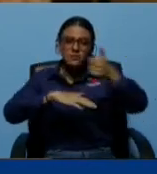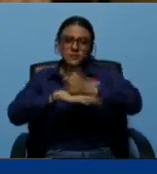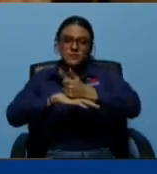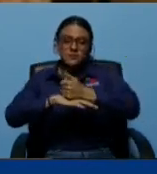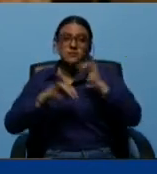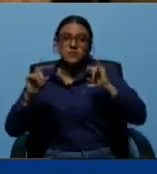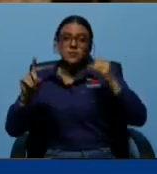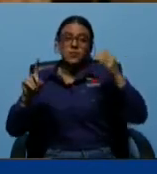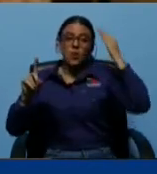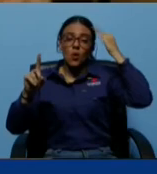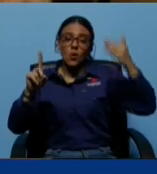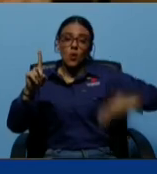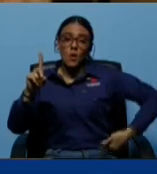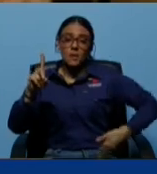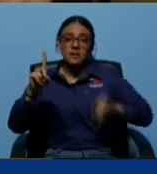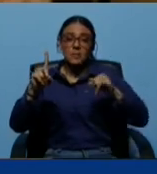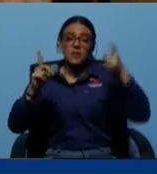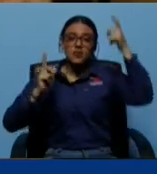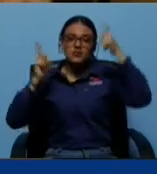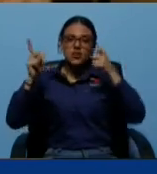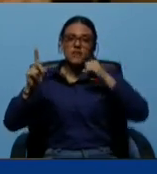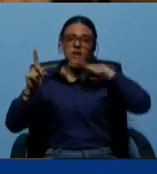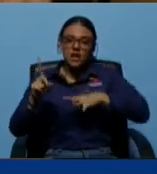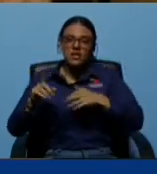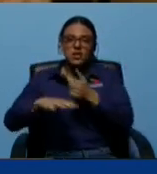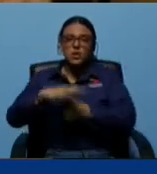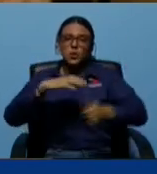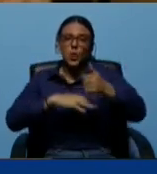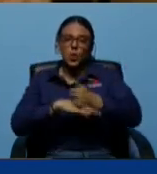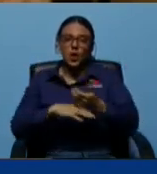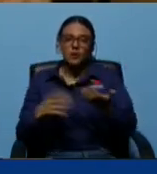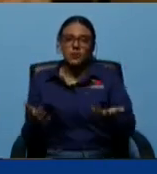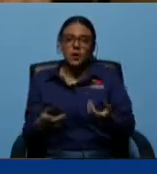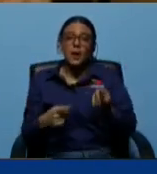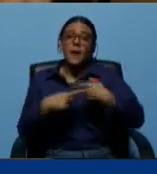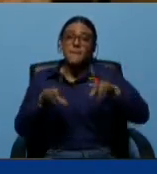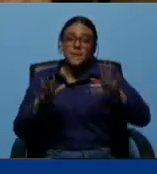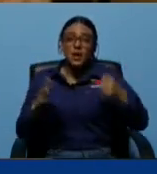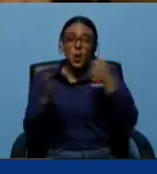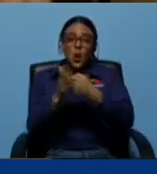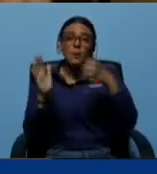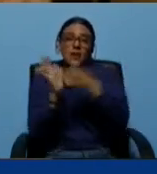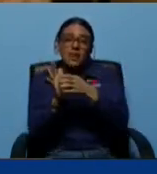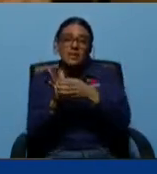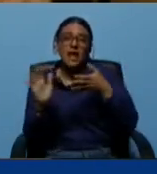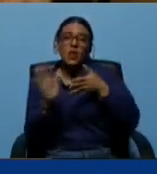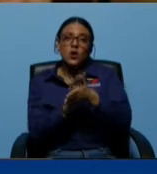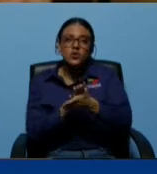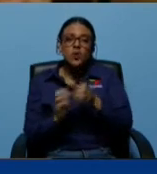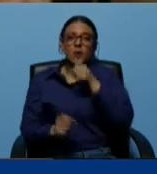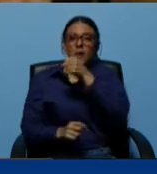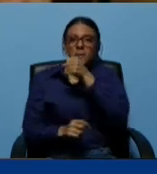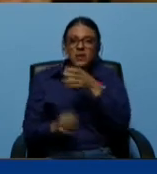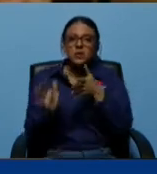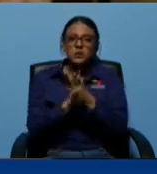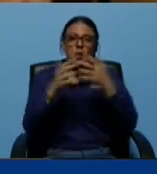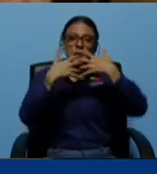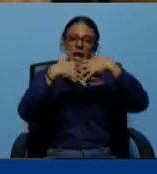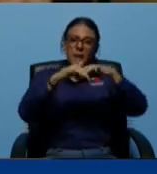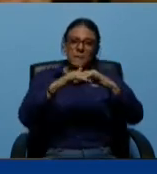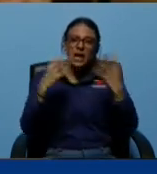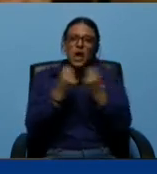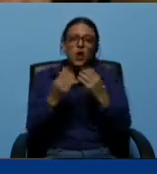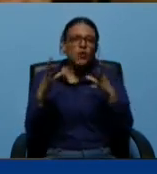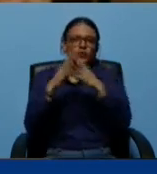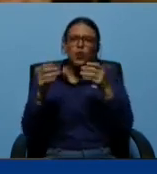el comandante heroico Hugo Chávez. Pero un golpe de Estado mediático empresarial, con